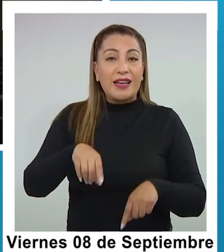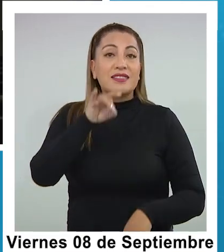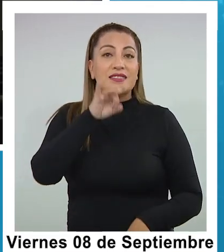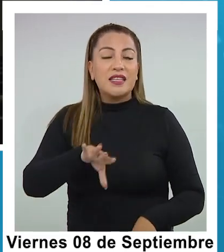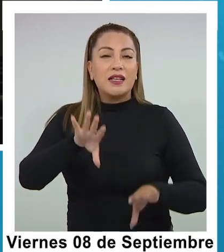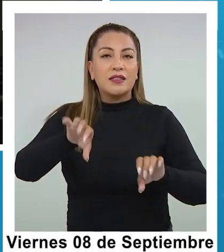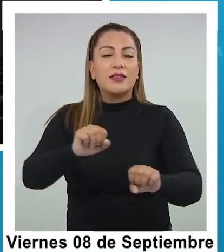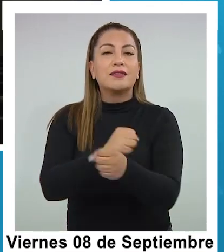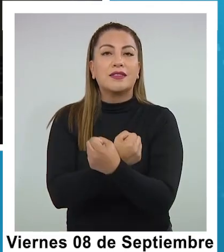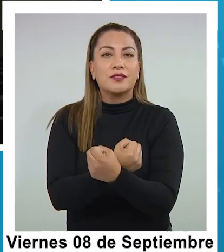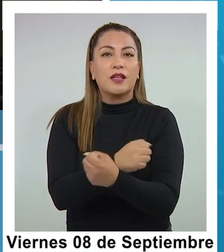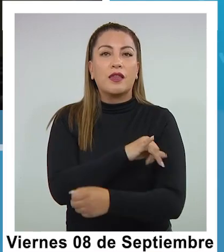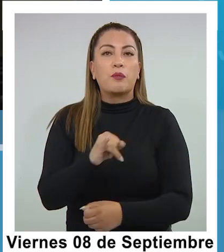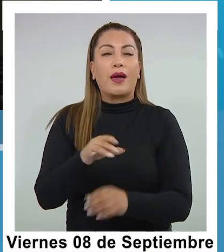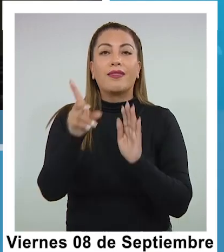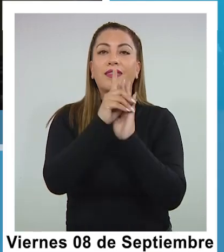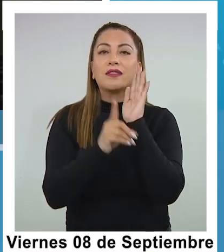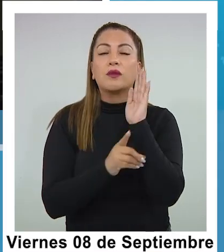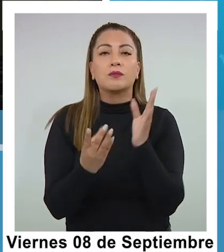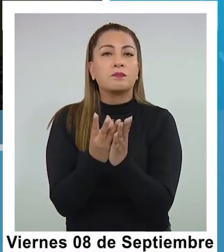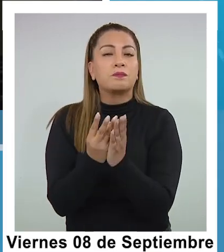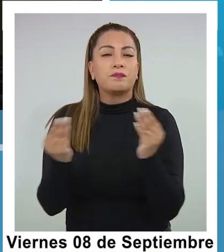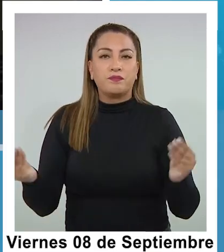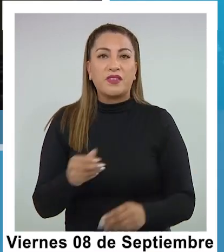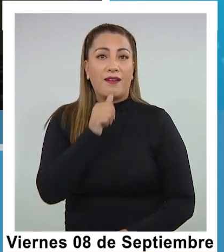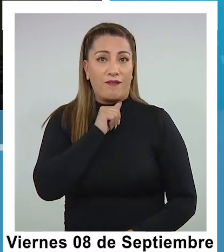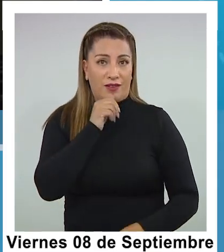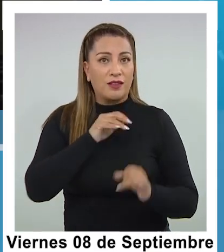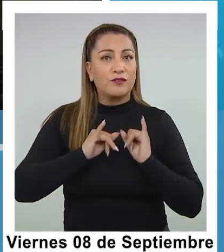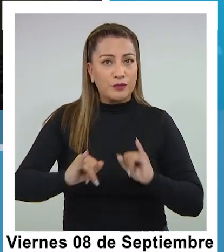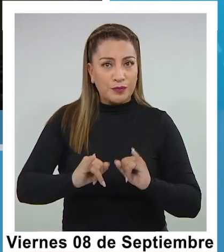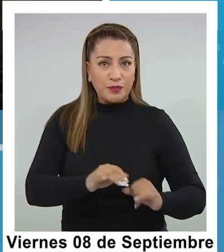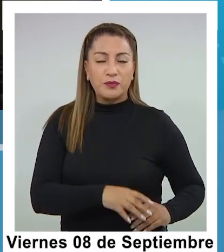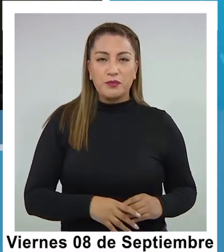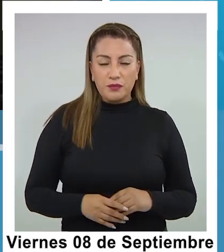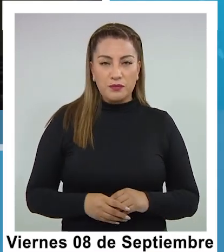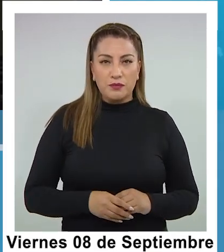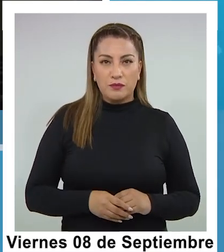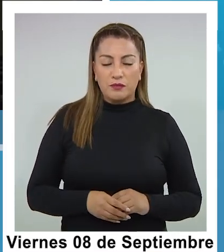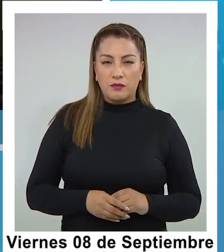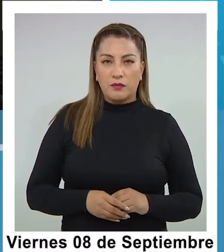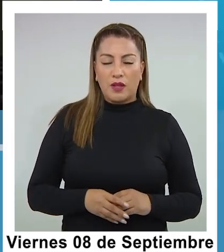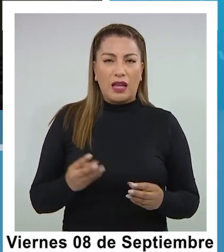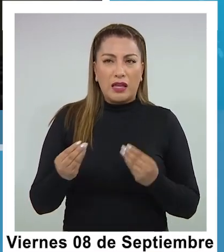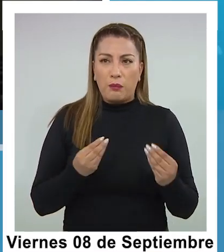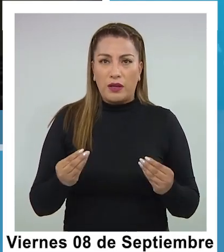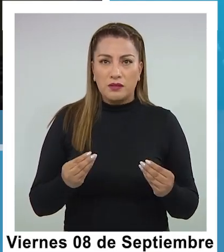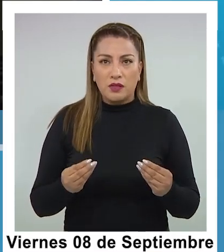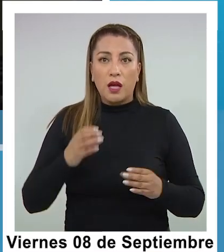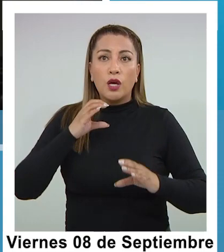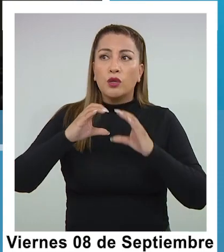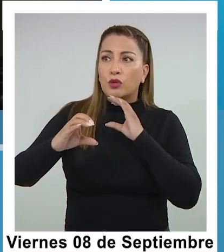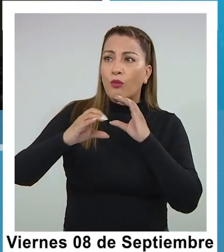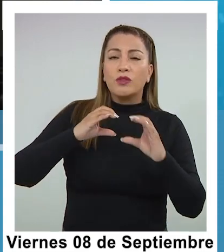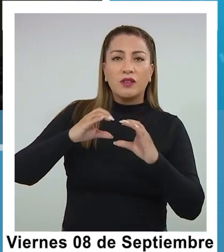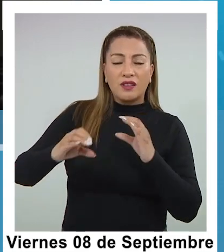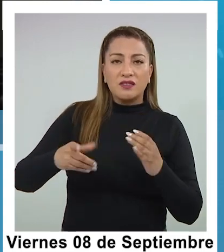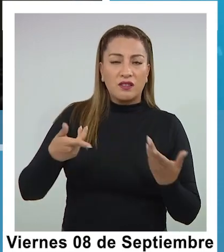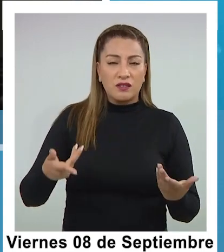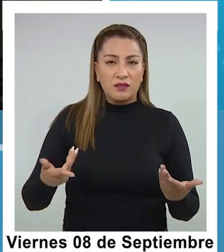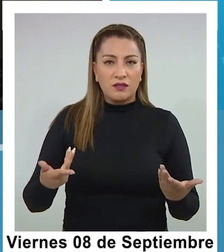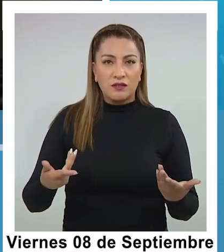desaparecer por la dictadura, en una política, ¿verdad?, de falta de información. ¿Qué pasa? Los medios de comunicación, Cano. Yo por